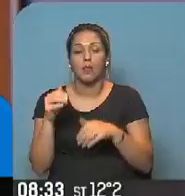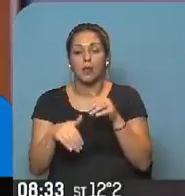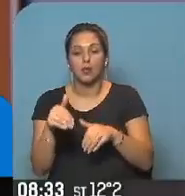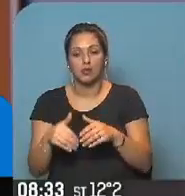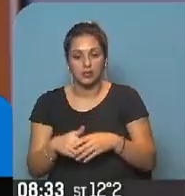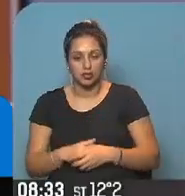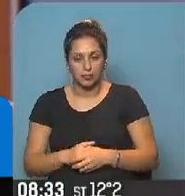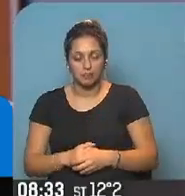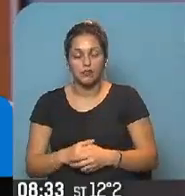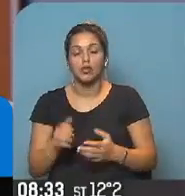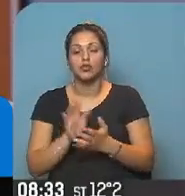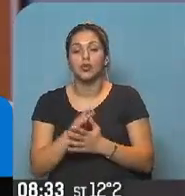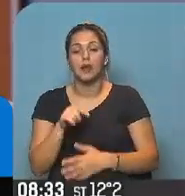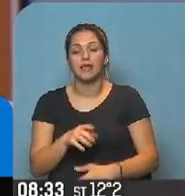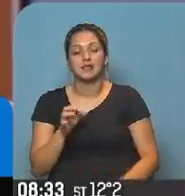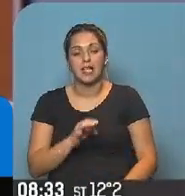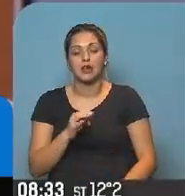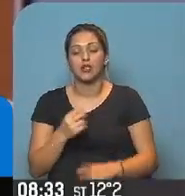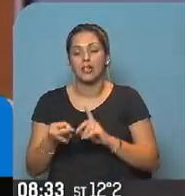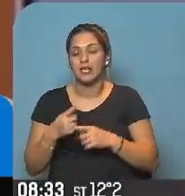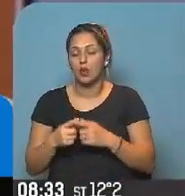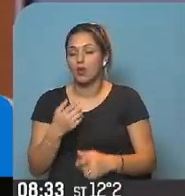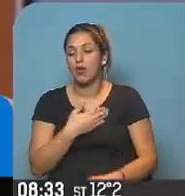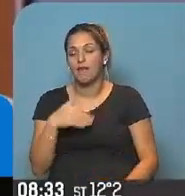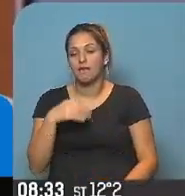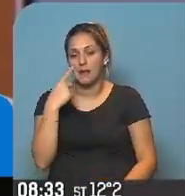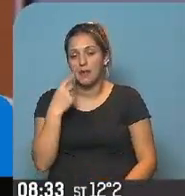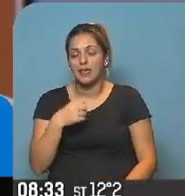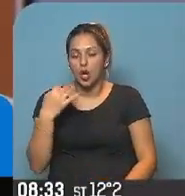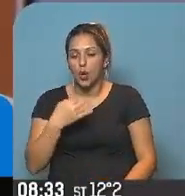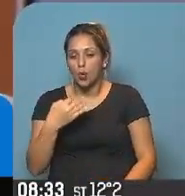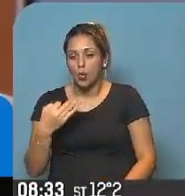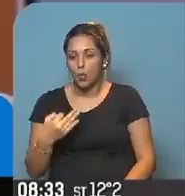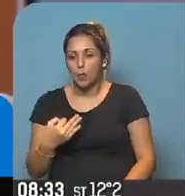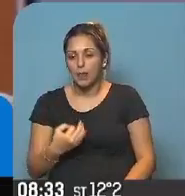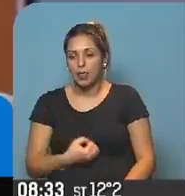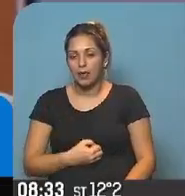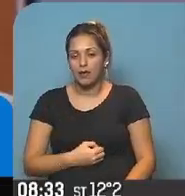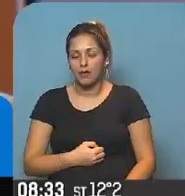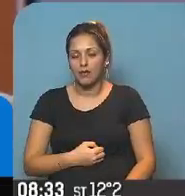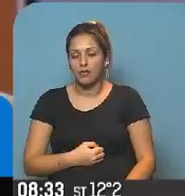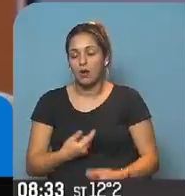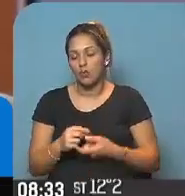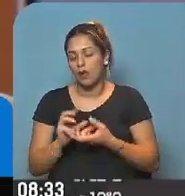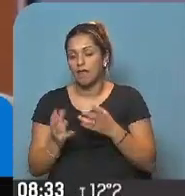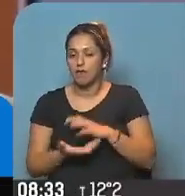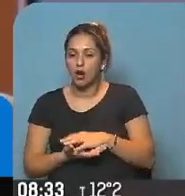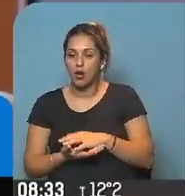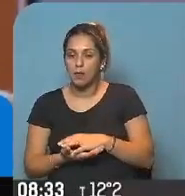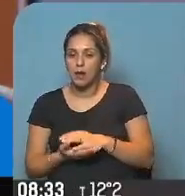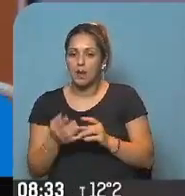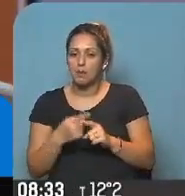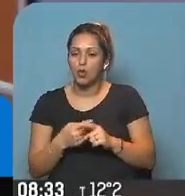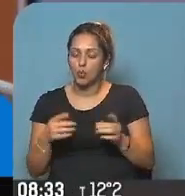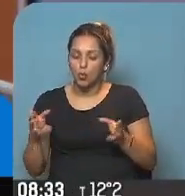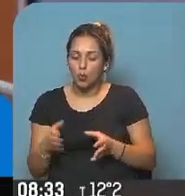respecta a este año y este acuerdo con el Fondo Monetario Internacional, que se está cumpliendo de alguna manera por un